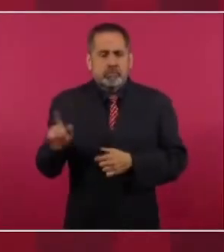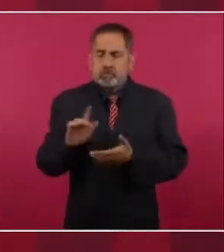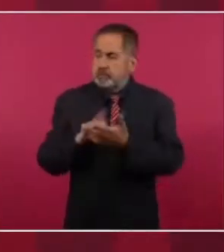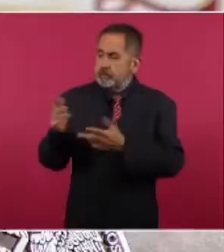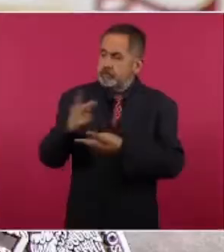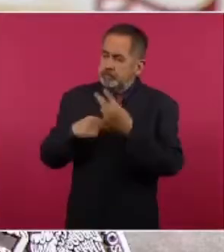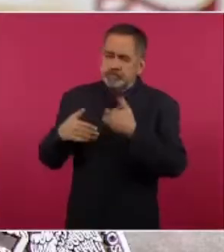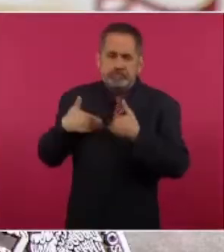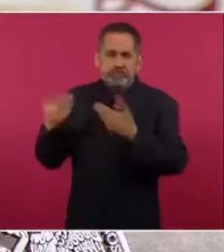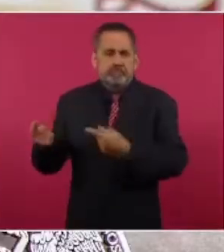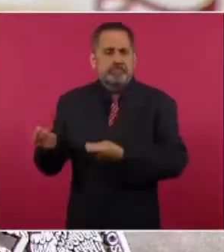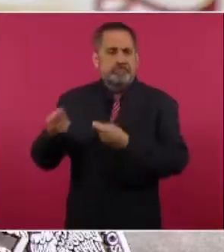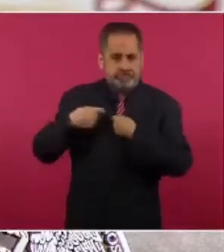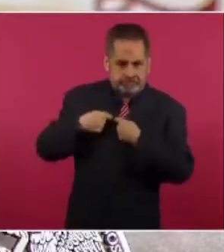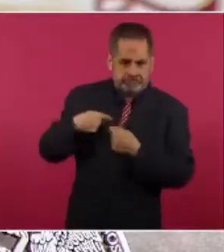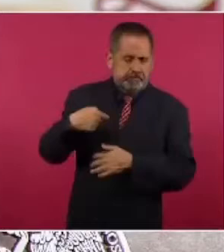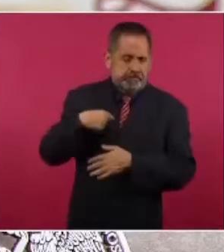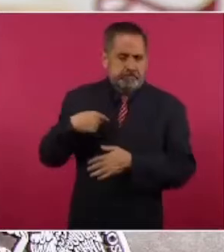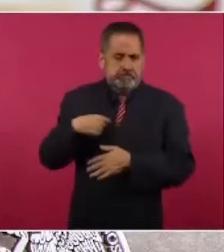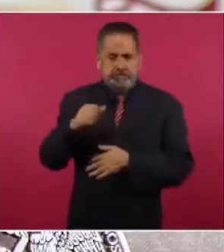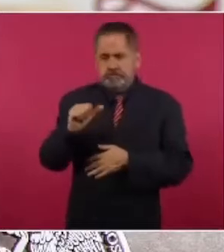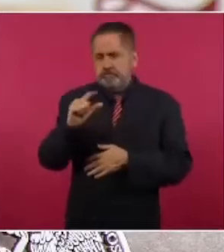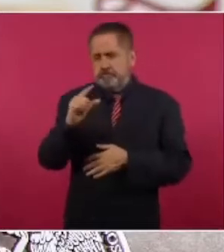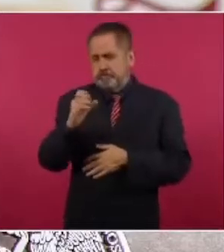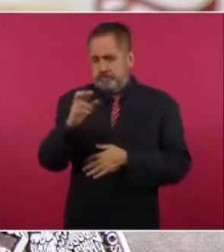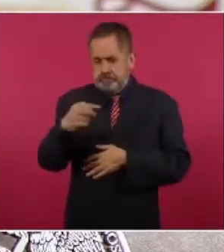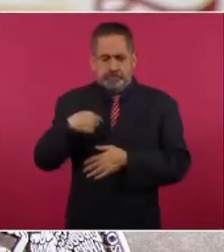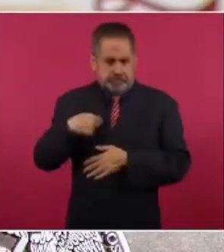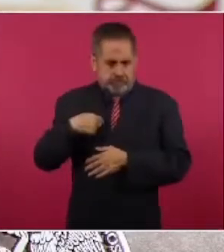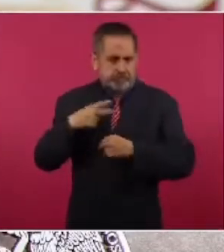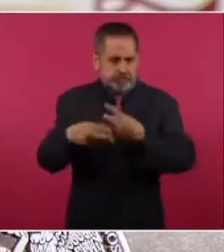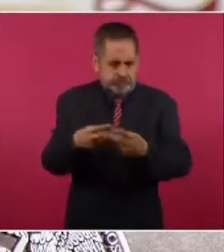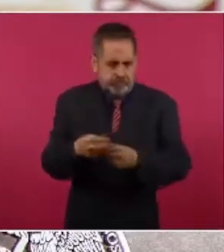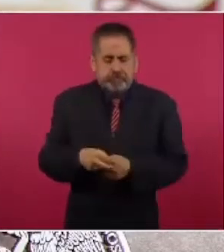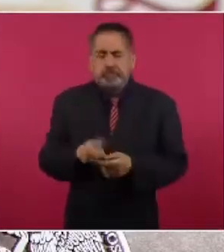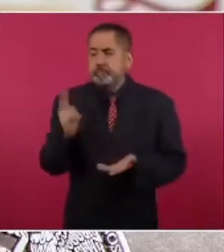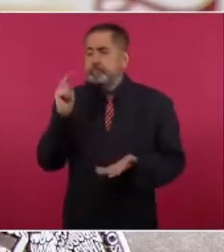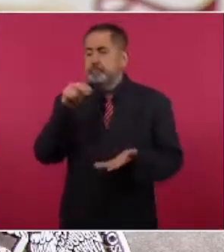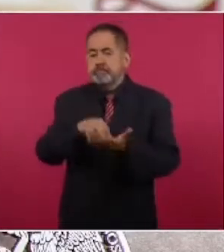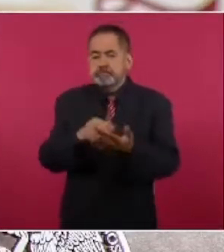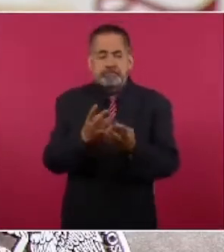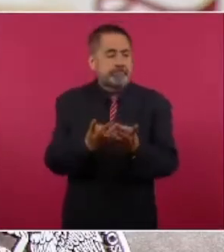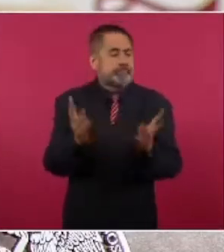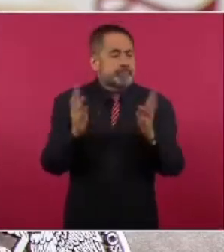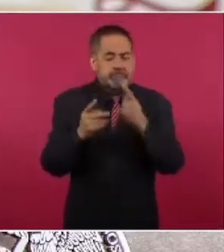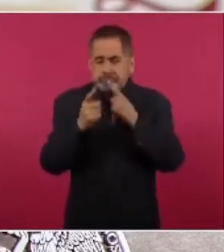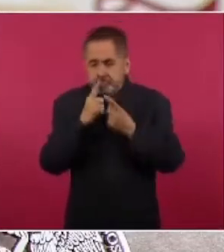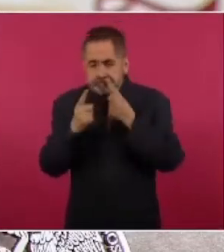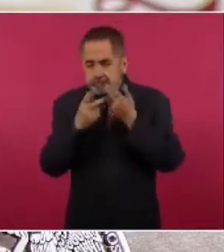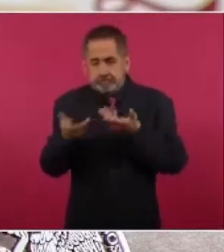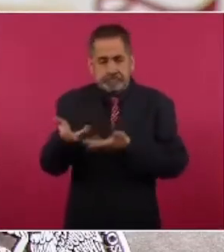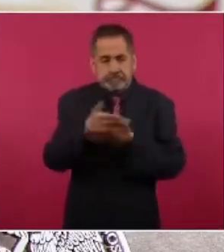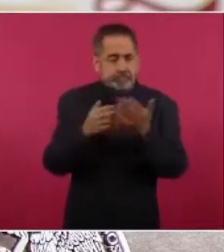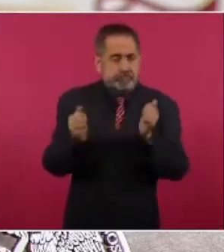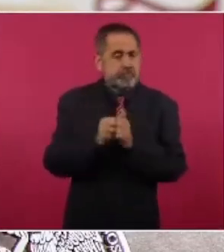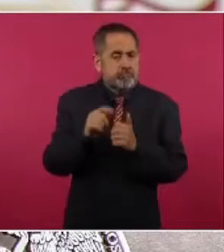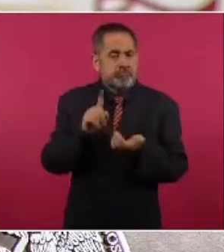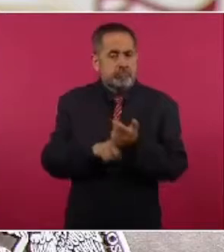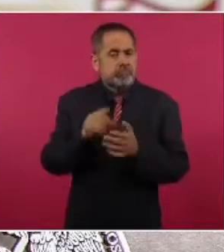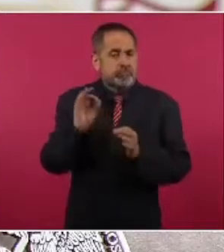su confianza, estuviera yo. Así lo hice, y a través precisamente